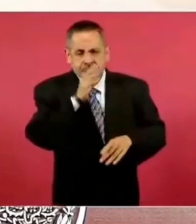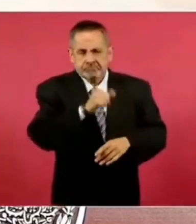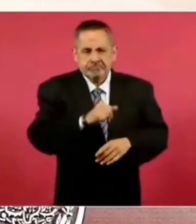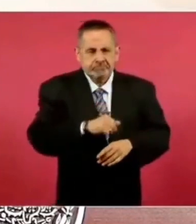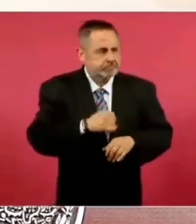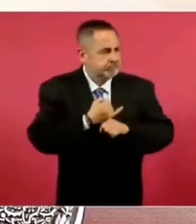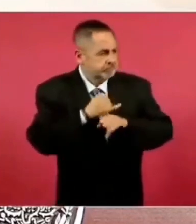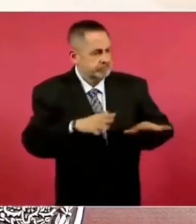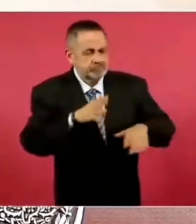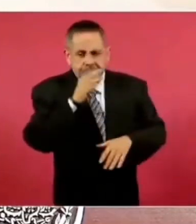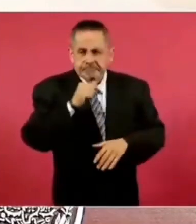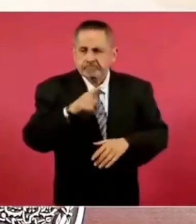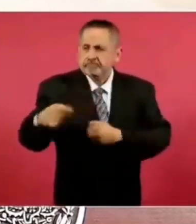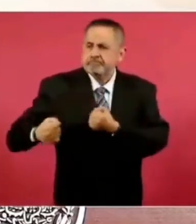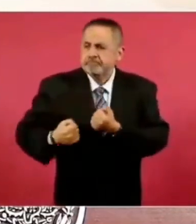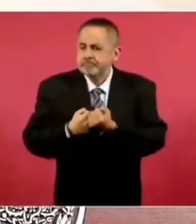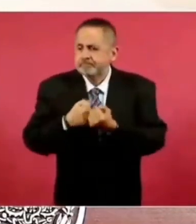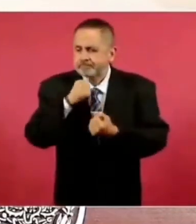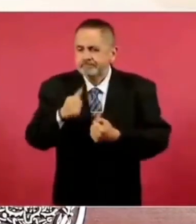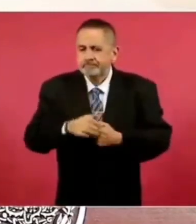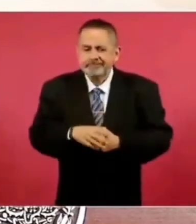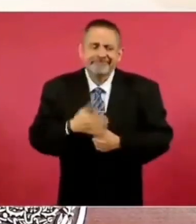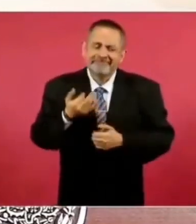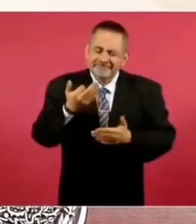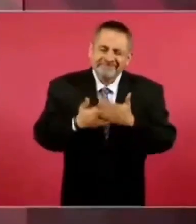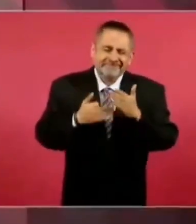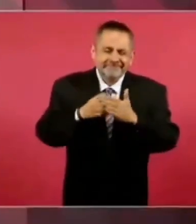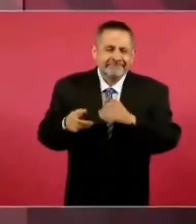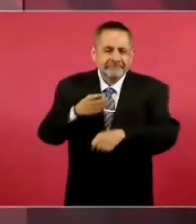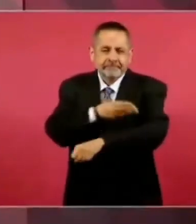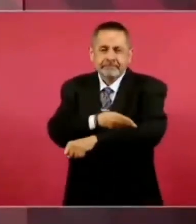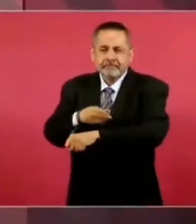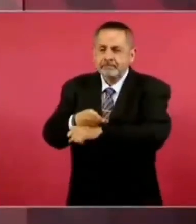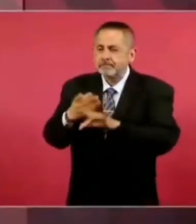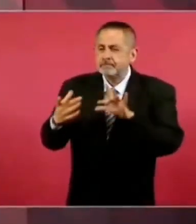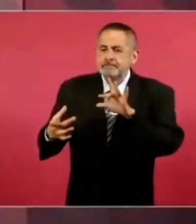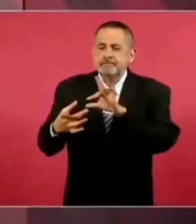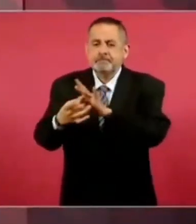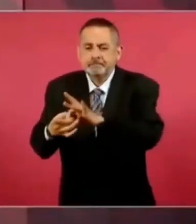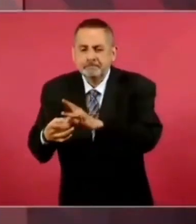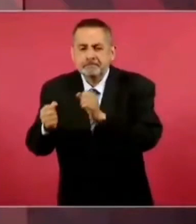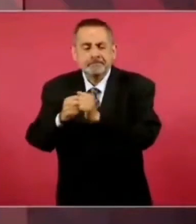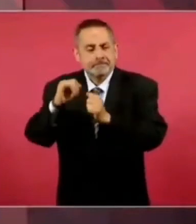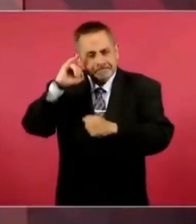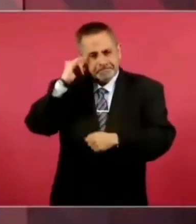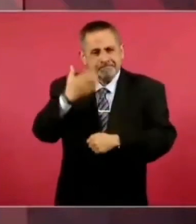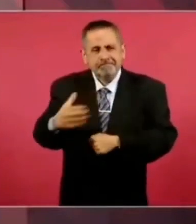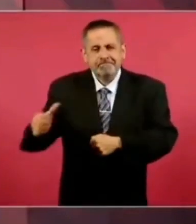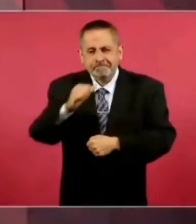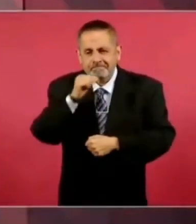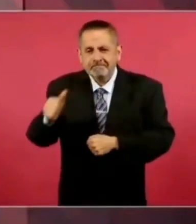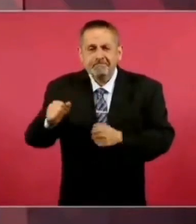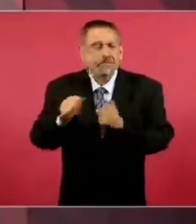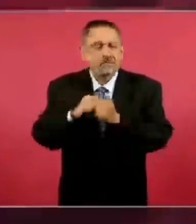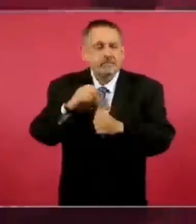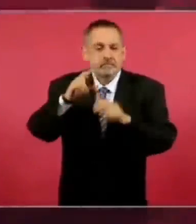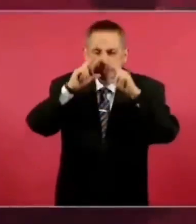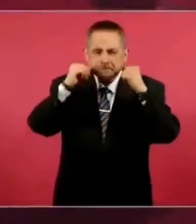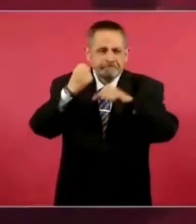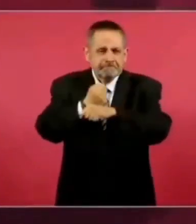respaldarse, además no hizo la alianza con los campesinos, con Zapata.